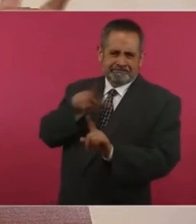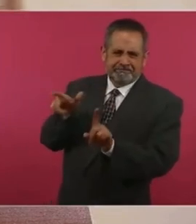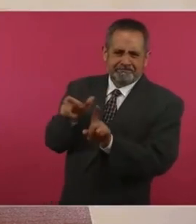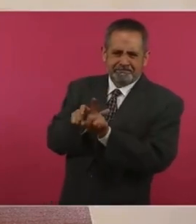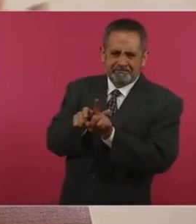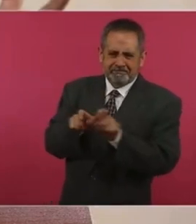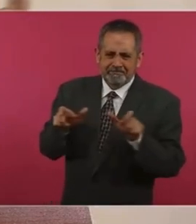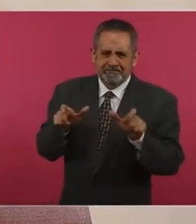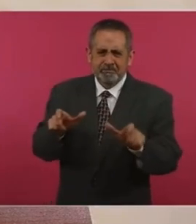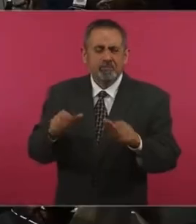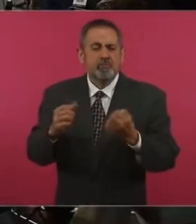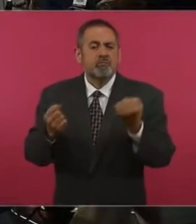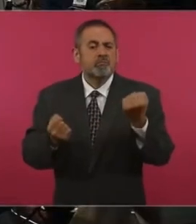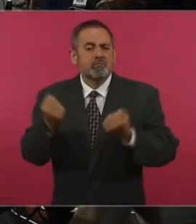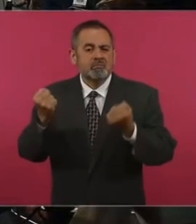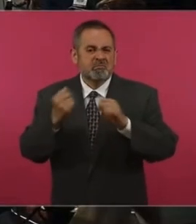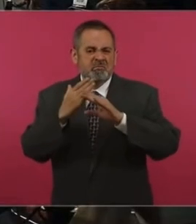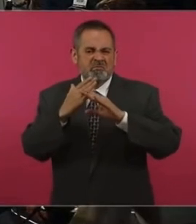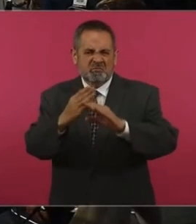o los carros blindados.